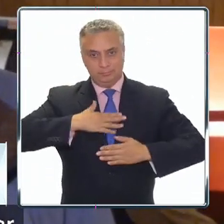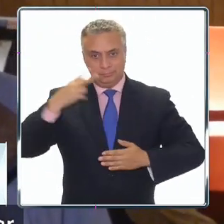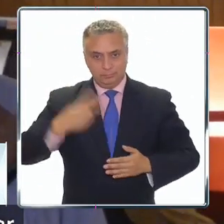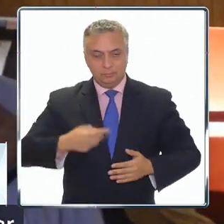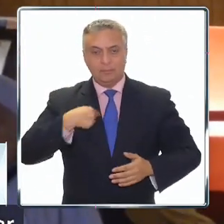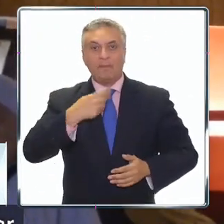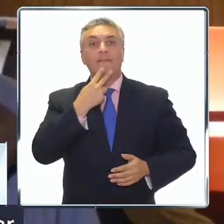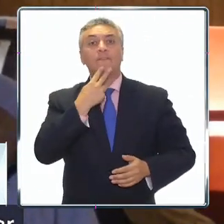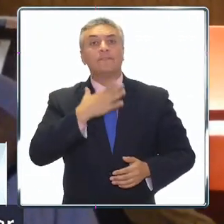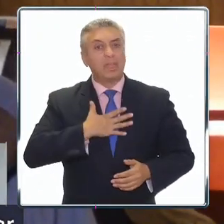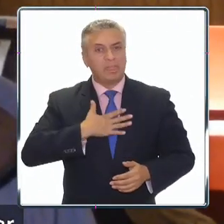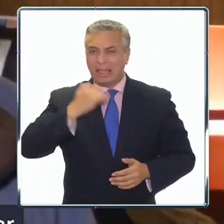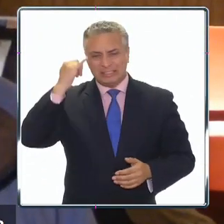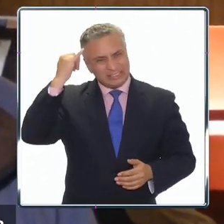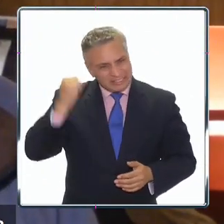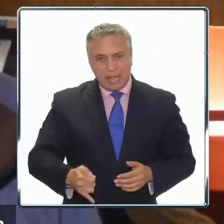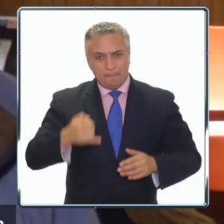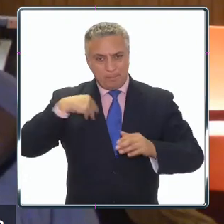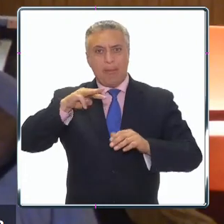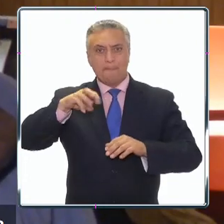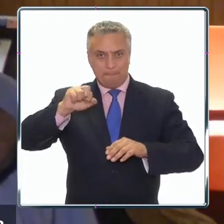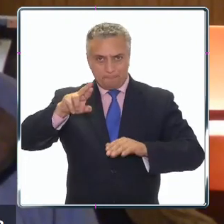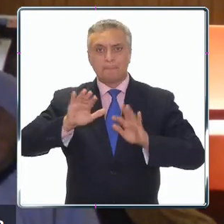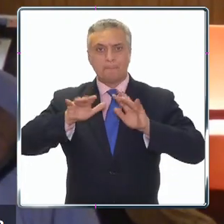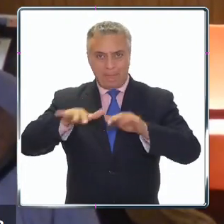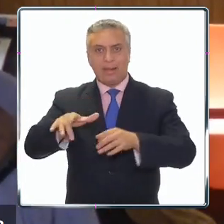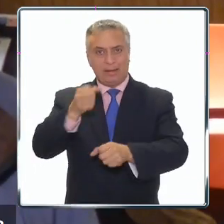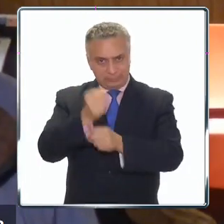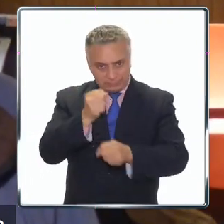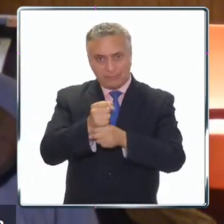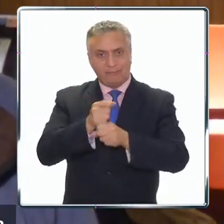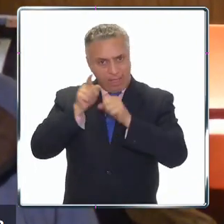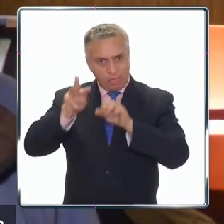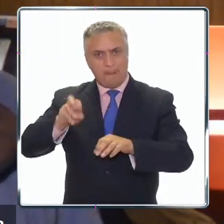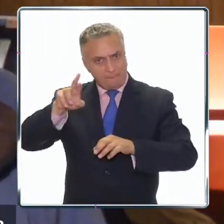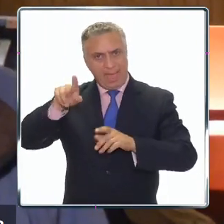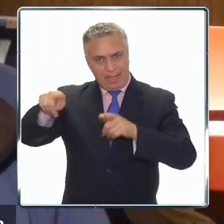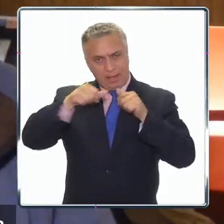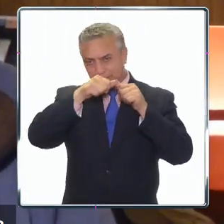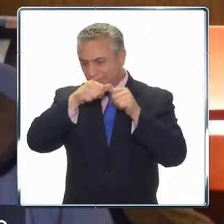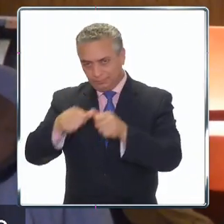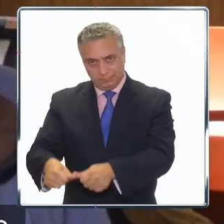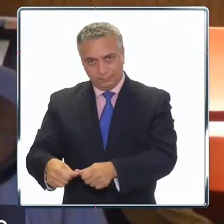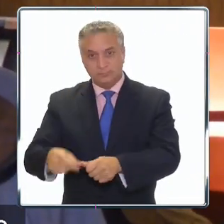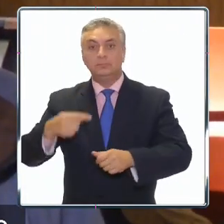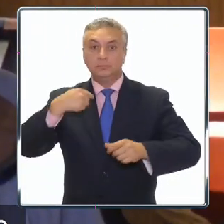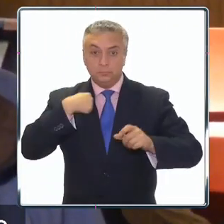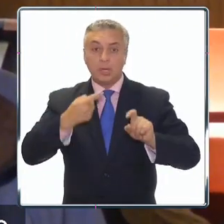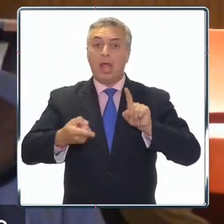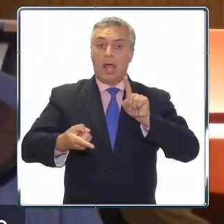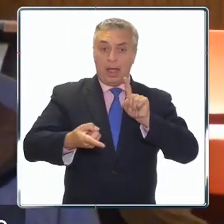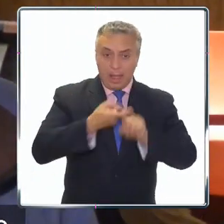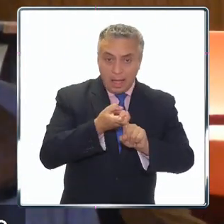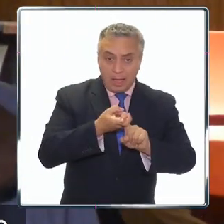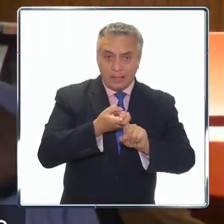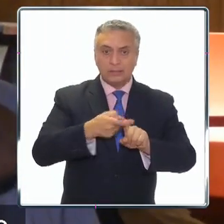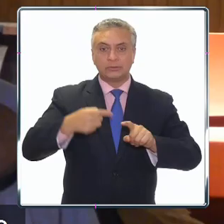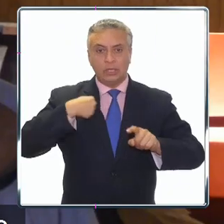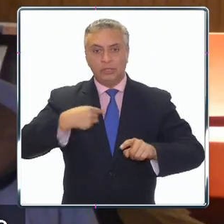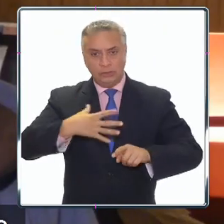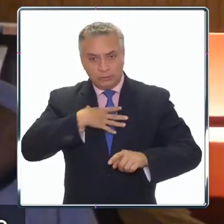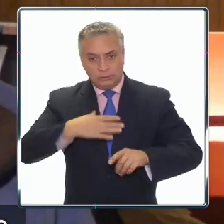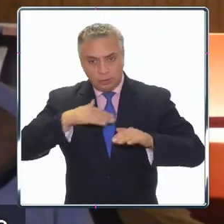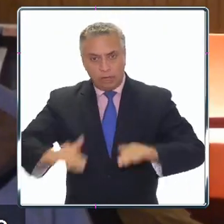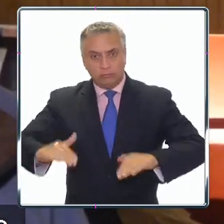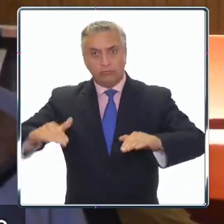Mi vida ha sido siempre en el mar, trabajando en el mar, ganándome la vida. Me casé, crecí mis